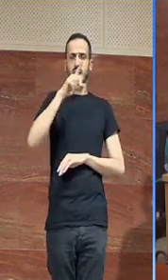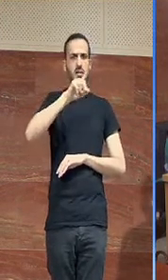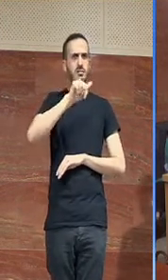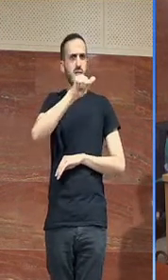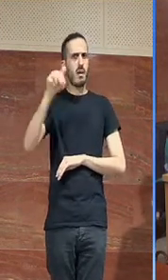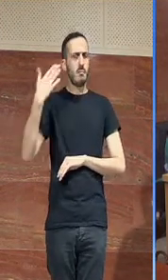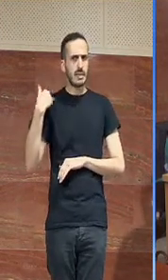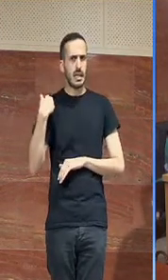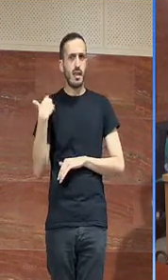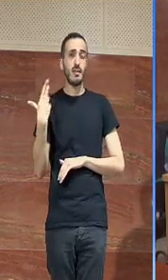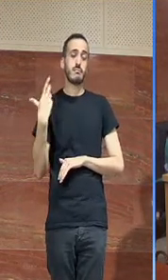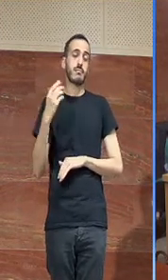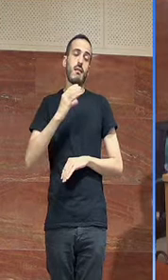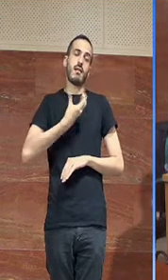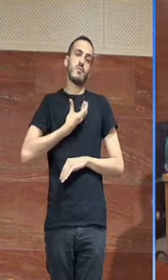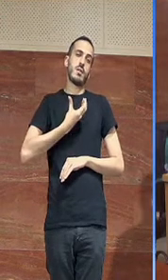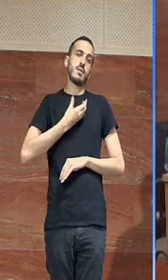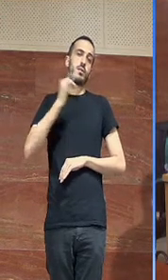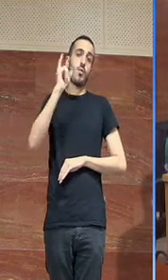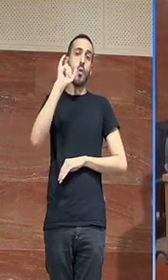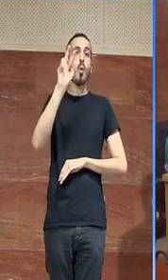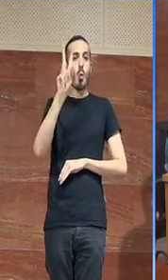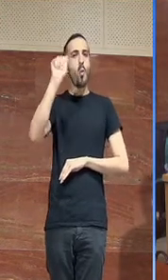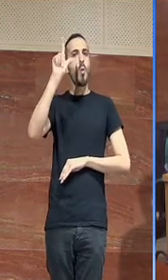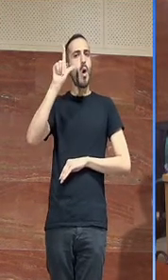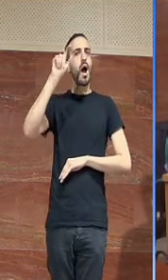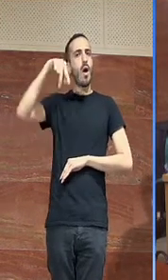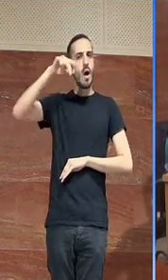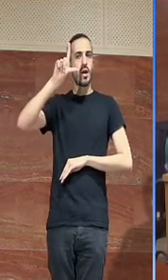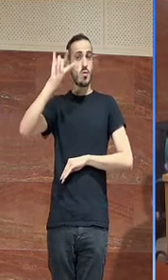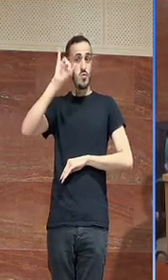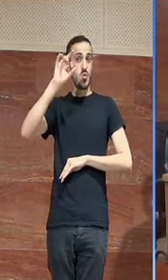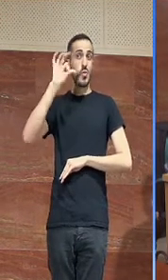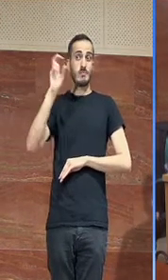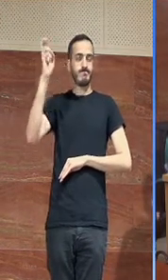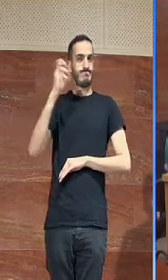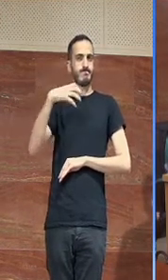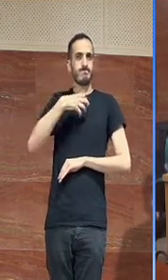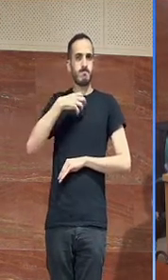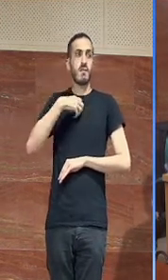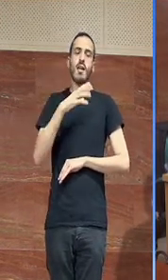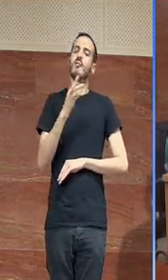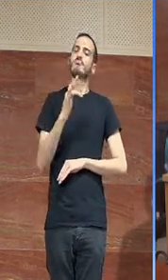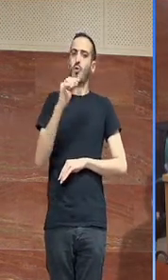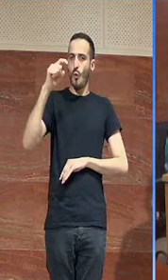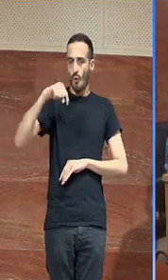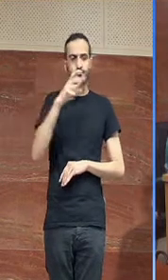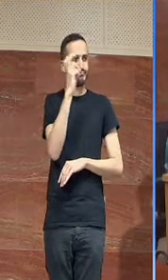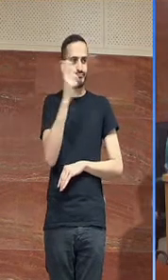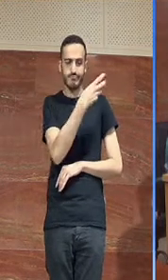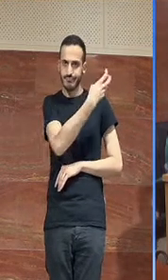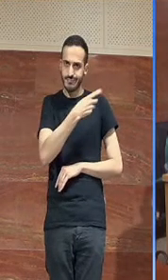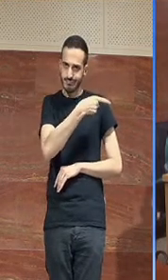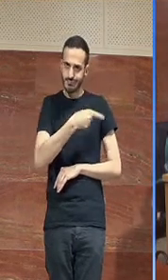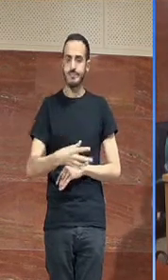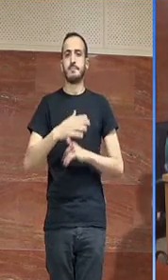una semana que no podía venir, entonces contacté con José Luis y os podéis dar cuenta pues, que en una